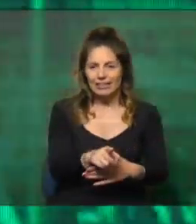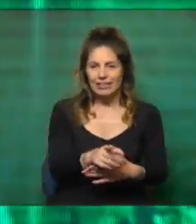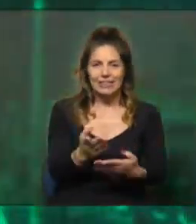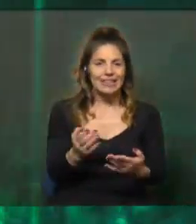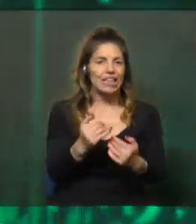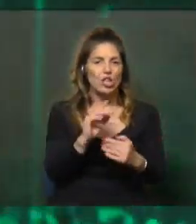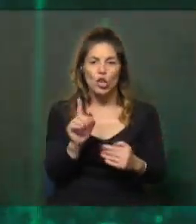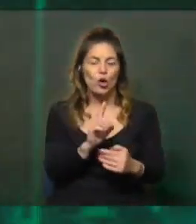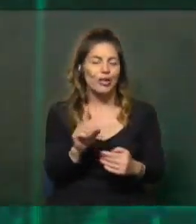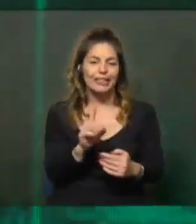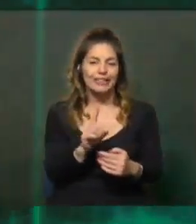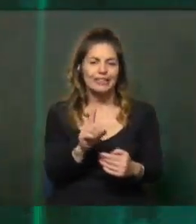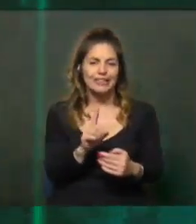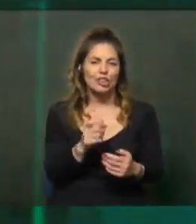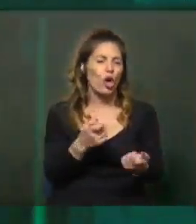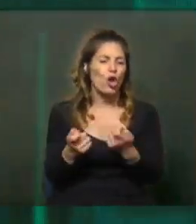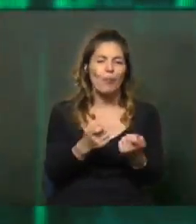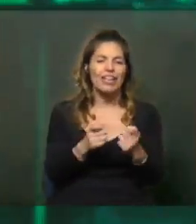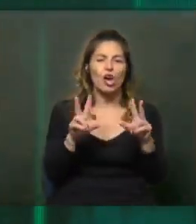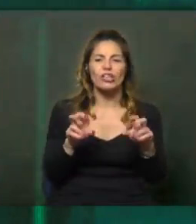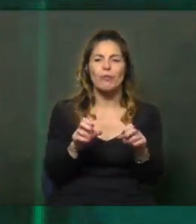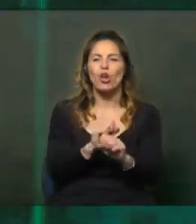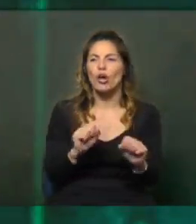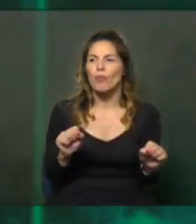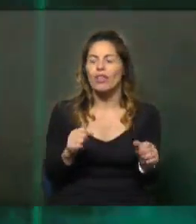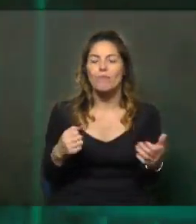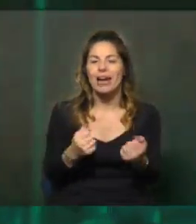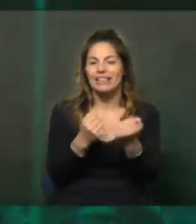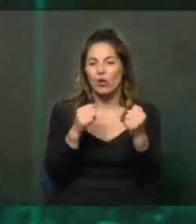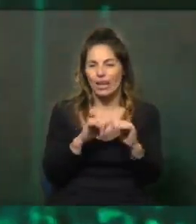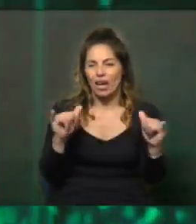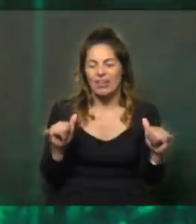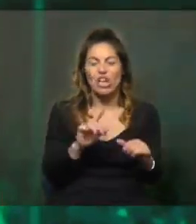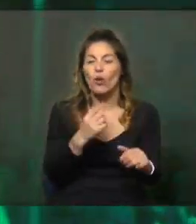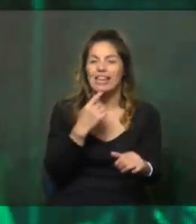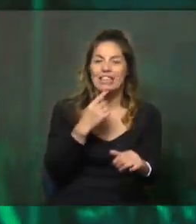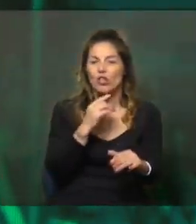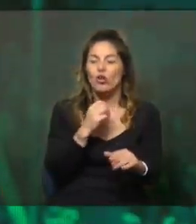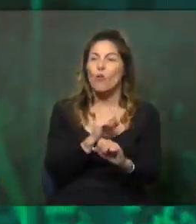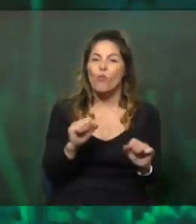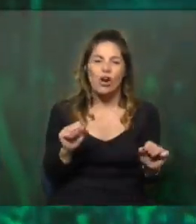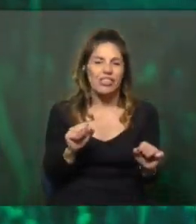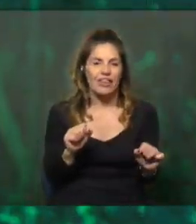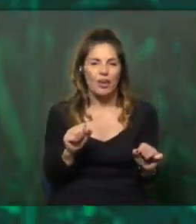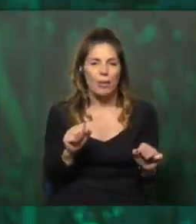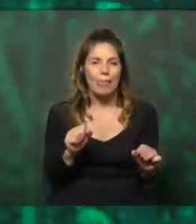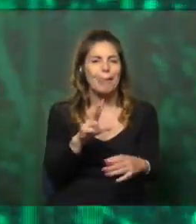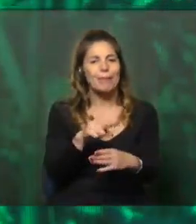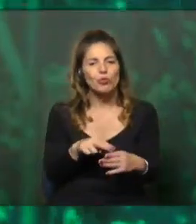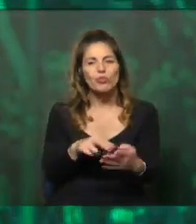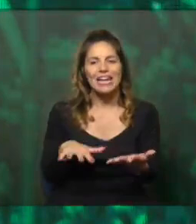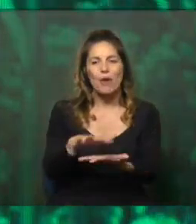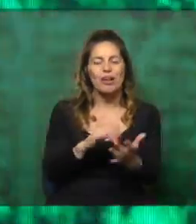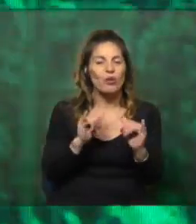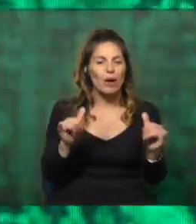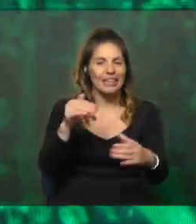que no que no es un no lo manejo en términos de lo que puede Cómo puede impactar una campaña ya no es la incertidumbre que uno puede eh usar en el marca